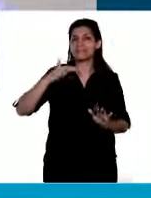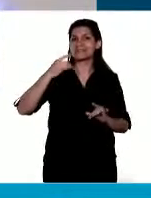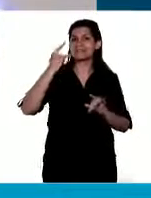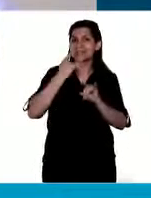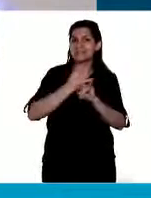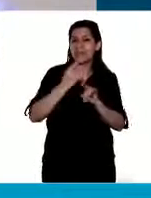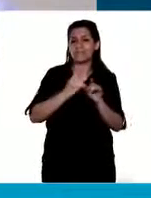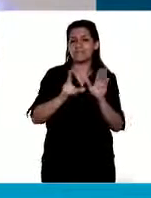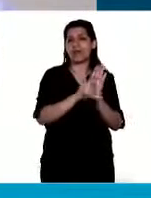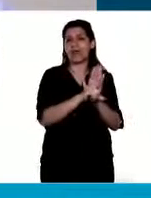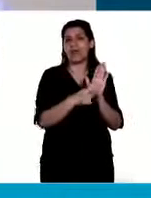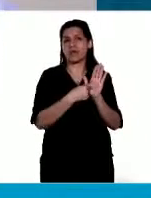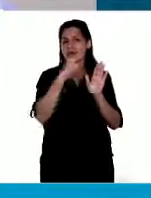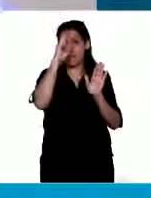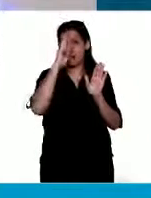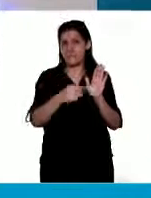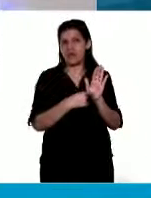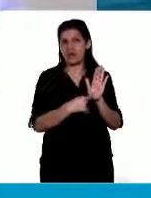marca la ley.